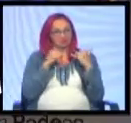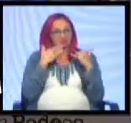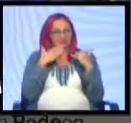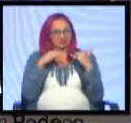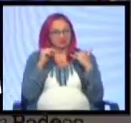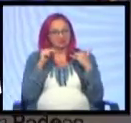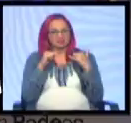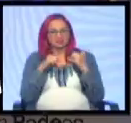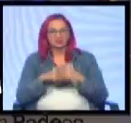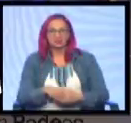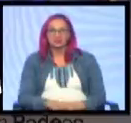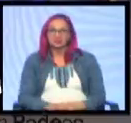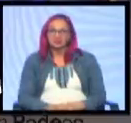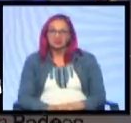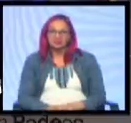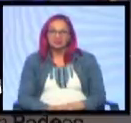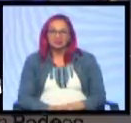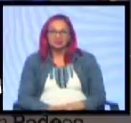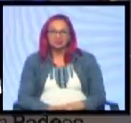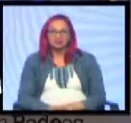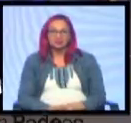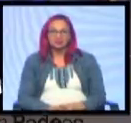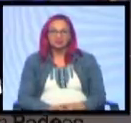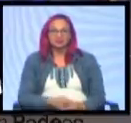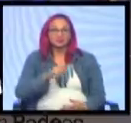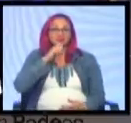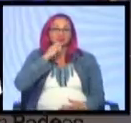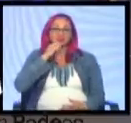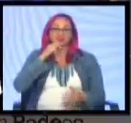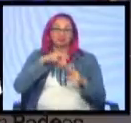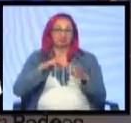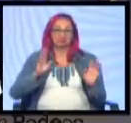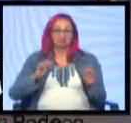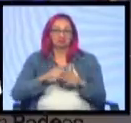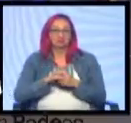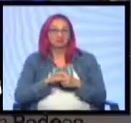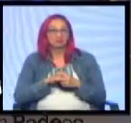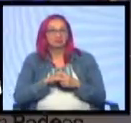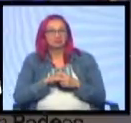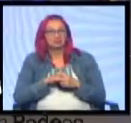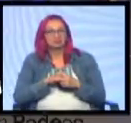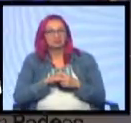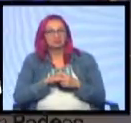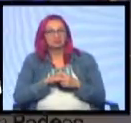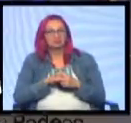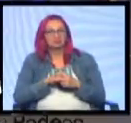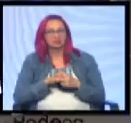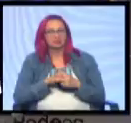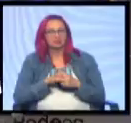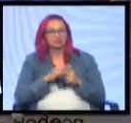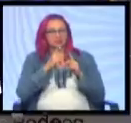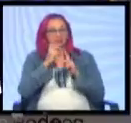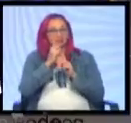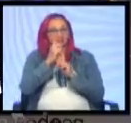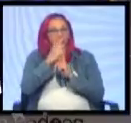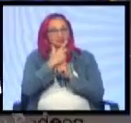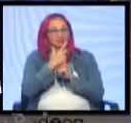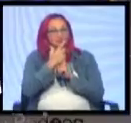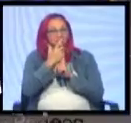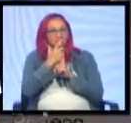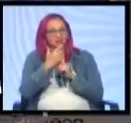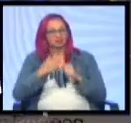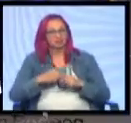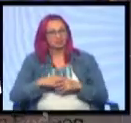quién tengo el gusto? Anónimo. Anónimo, bueno, está bien. Para la presidenta de la Junta de Protección Social.